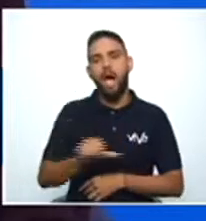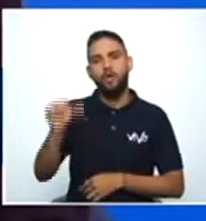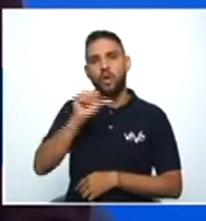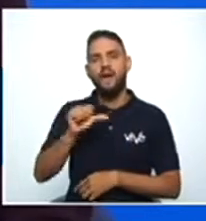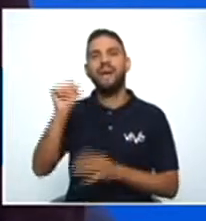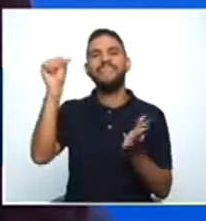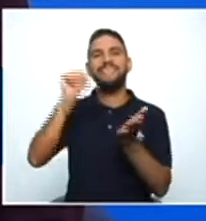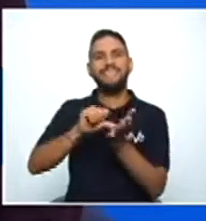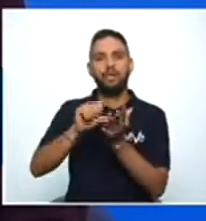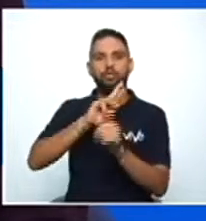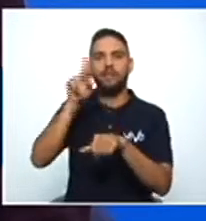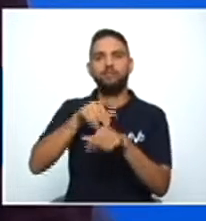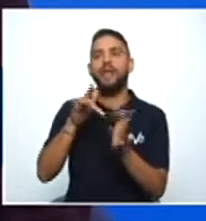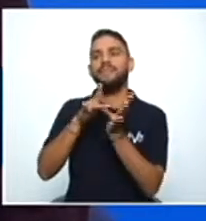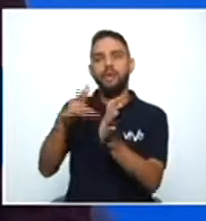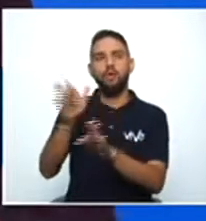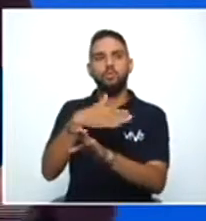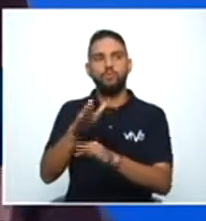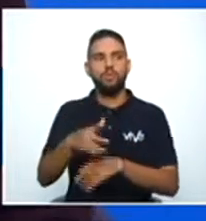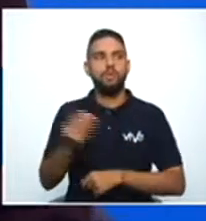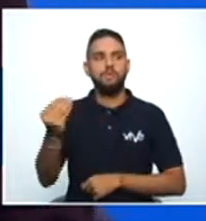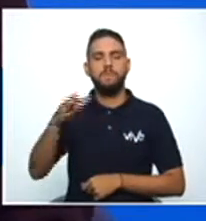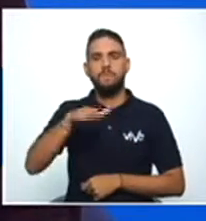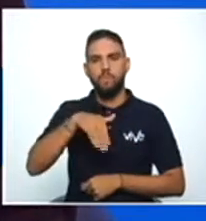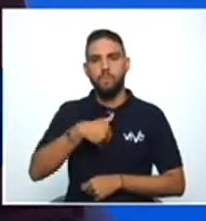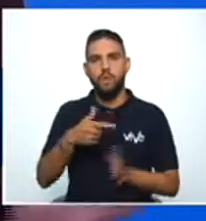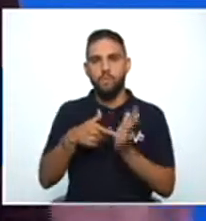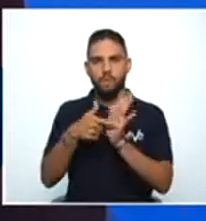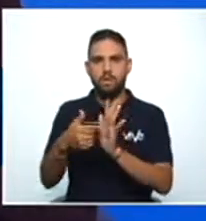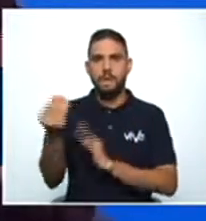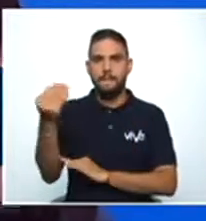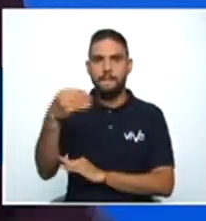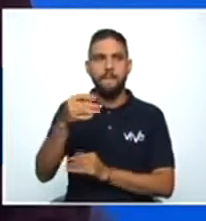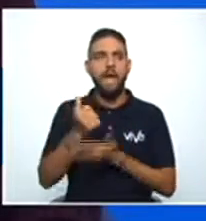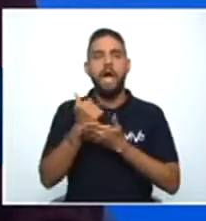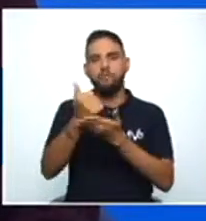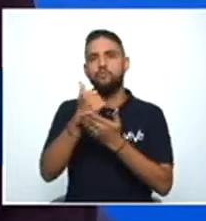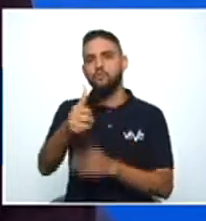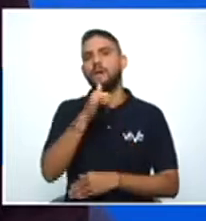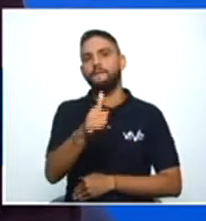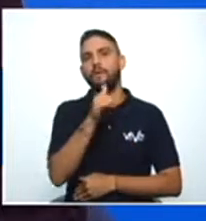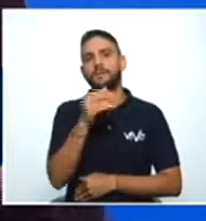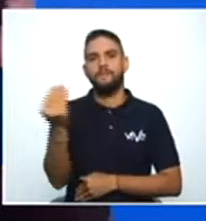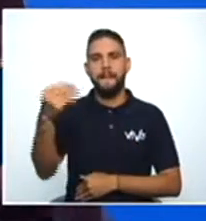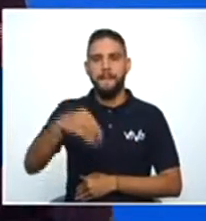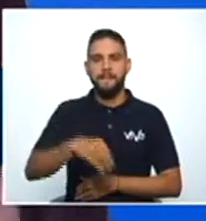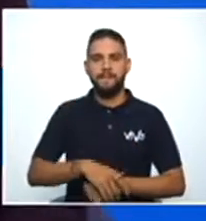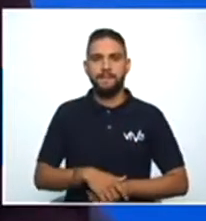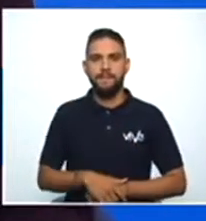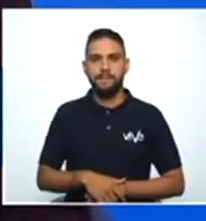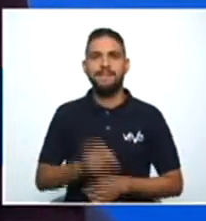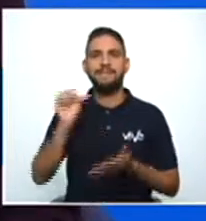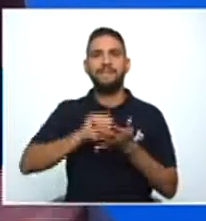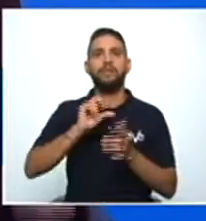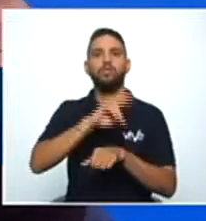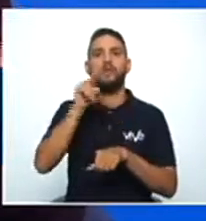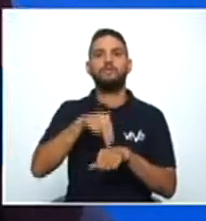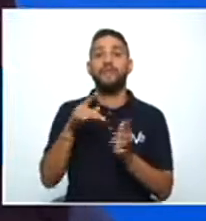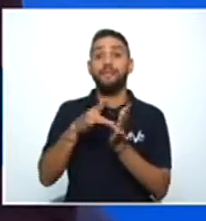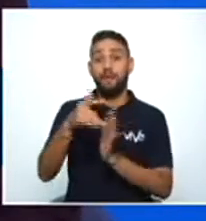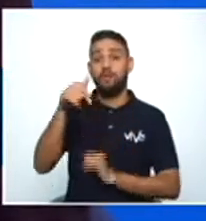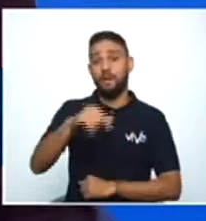música allí nos pueden agregar y nosotros con muchísimo gusto le estaremos brindando toda la información y todos los avances que estamos realizando como centro nación del